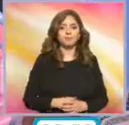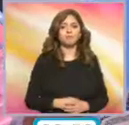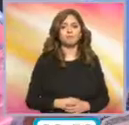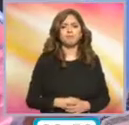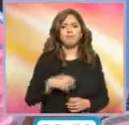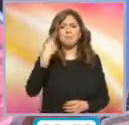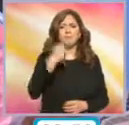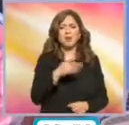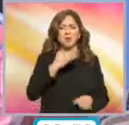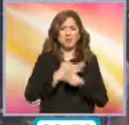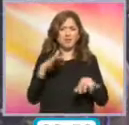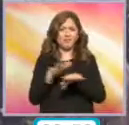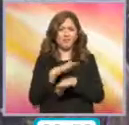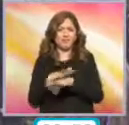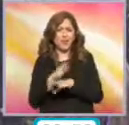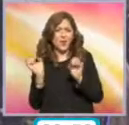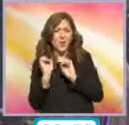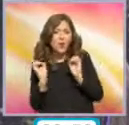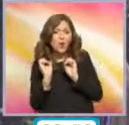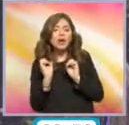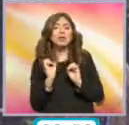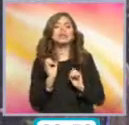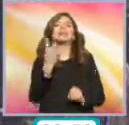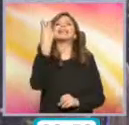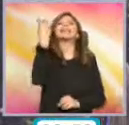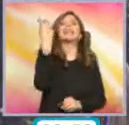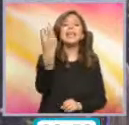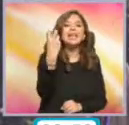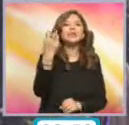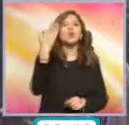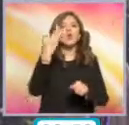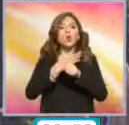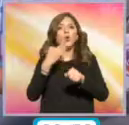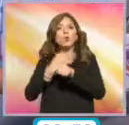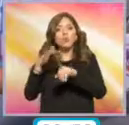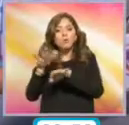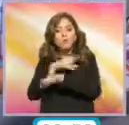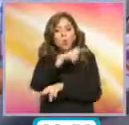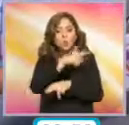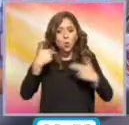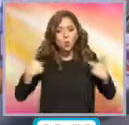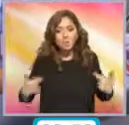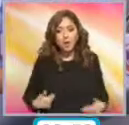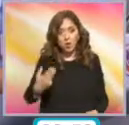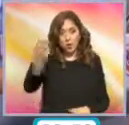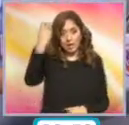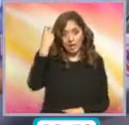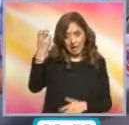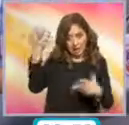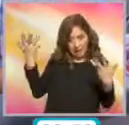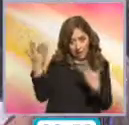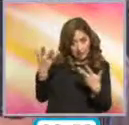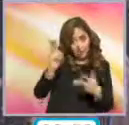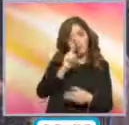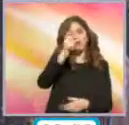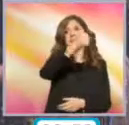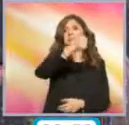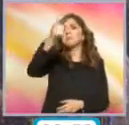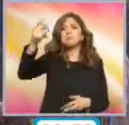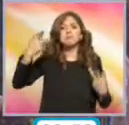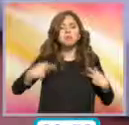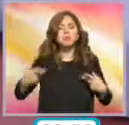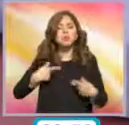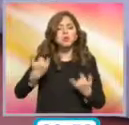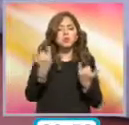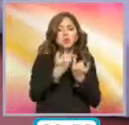días, ¿no? Está muy padre, claro, porque finalmente es la observación, o sea, la observación del ser humano la que termina esto. O sea, es Sí. decir, cualquiera de nosotros pudo haber hecho lo